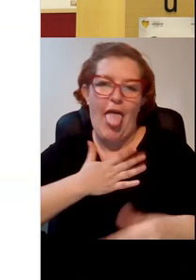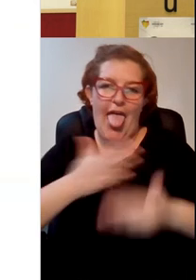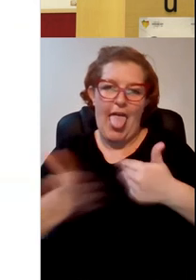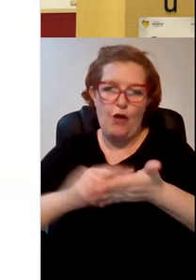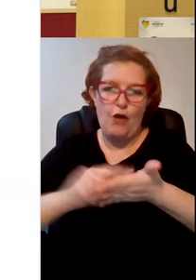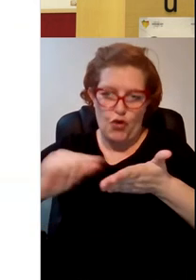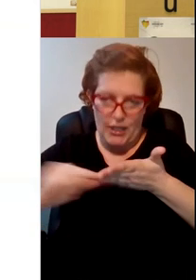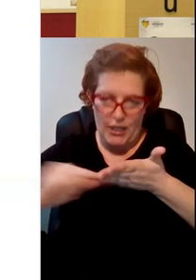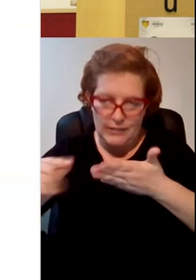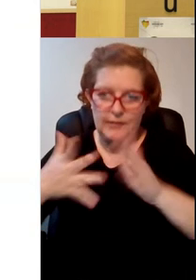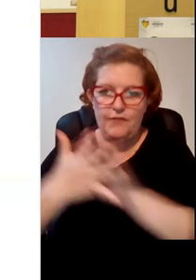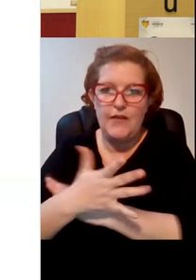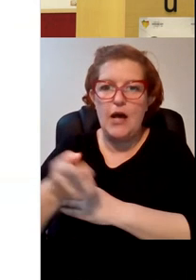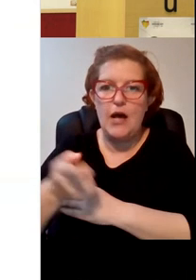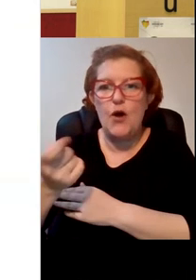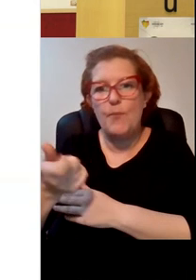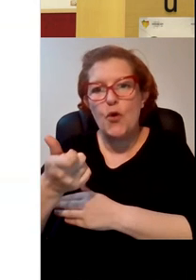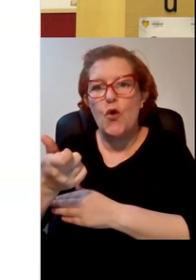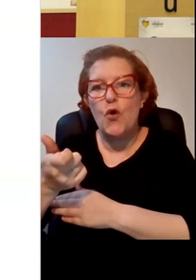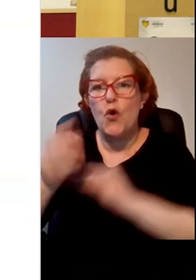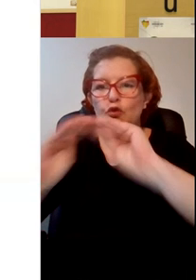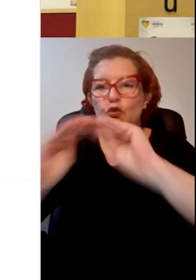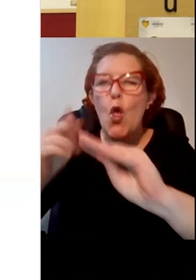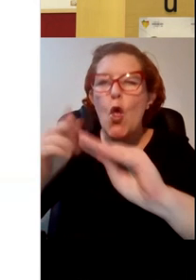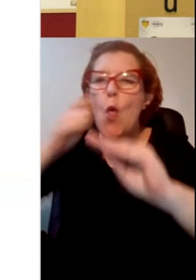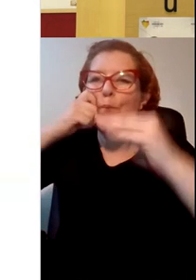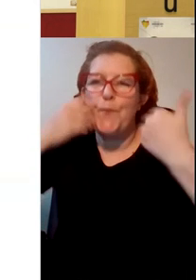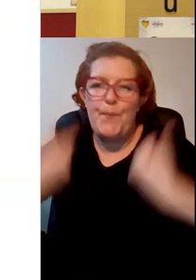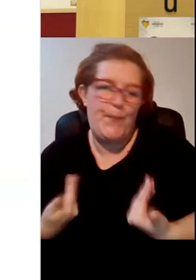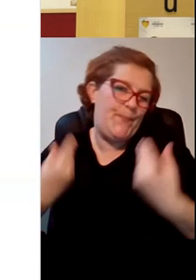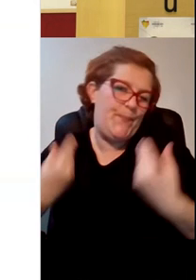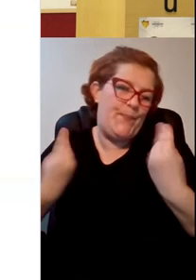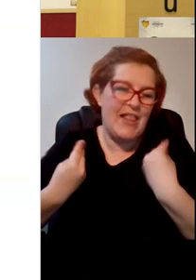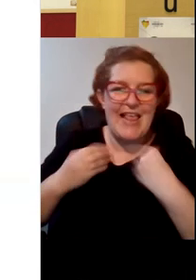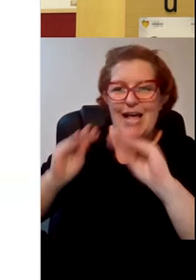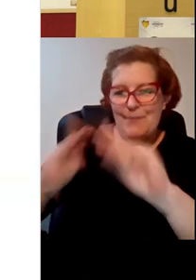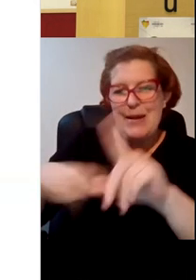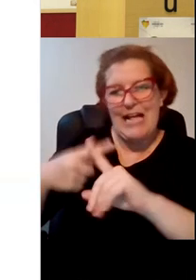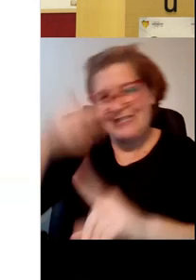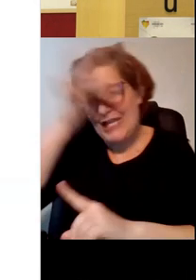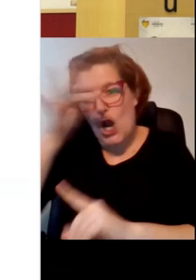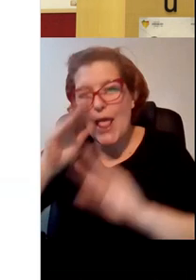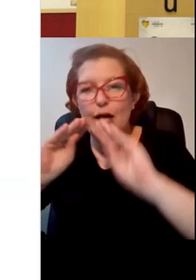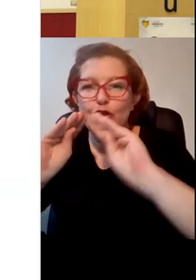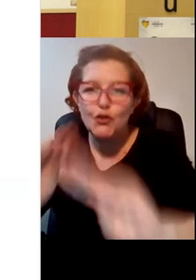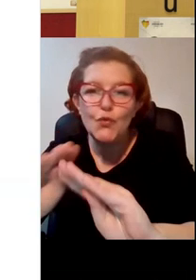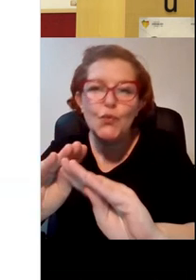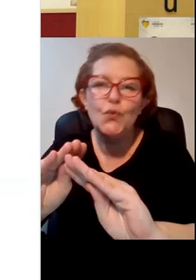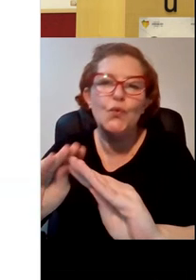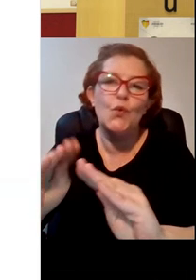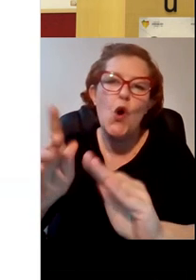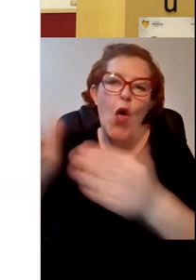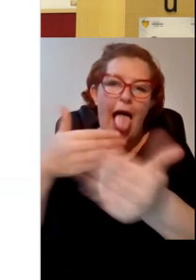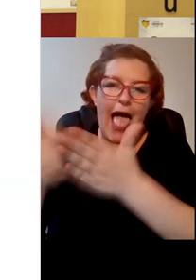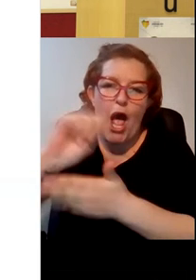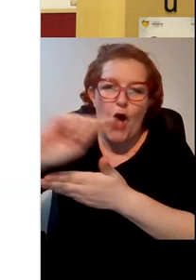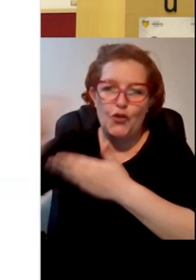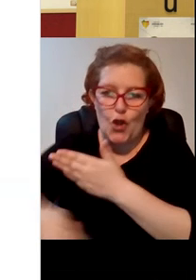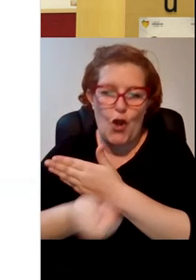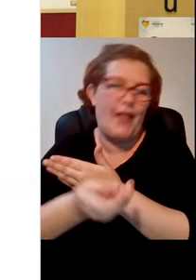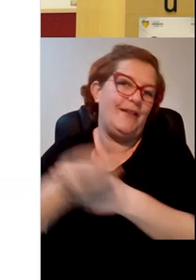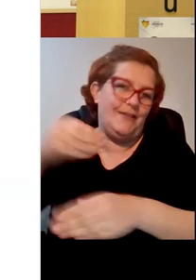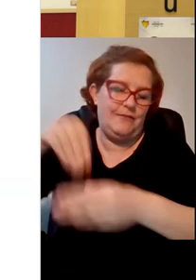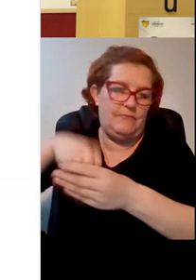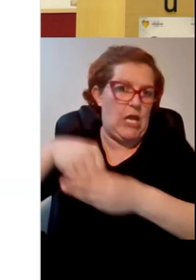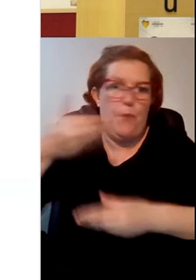en aspectos biográficos y sobre todo en aspectos teóricos es decir en el pensamiento y en la teoría de autores clave para la